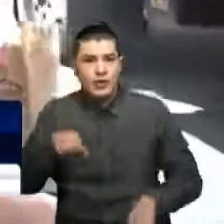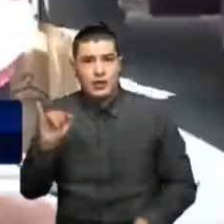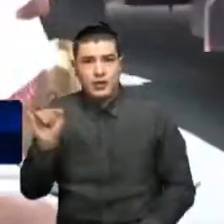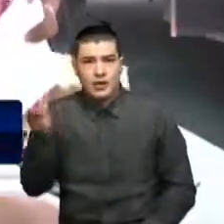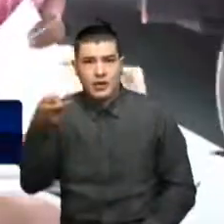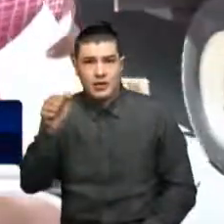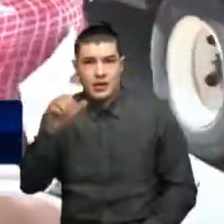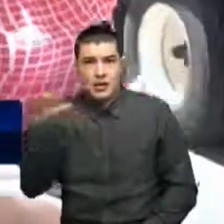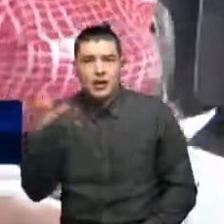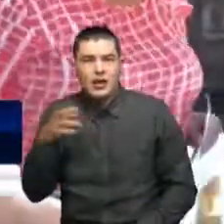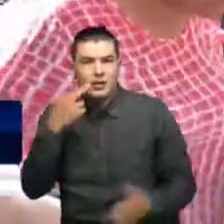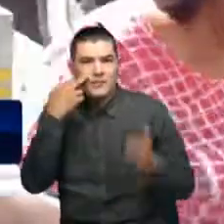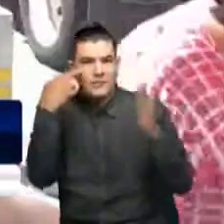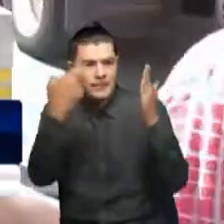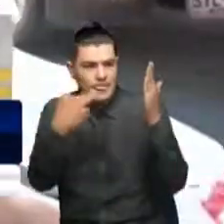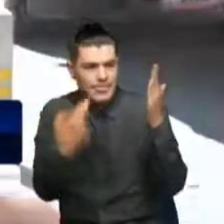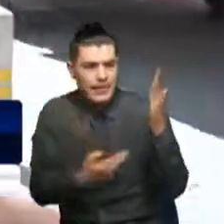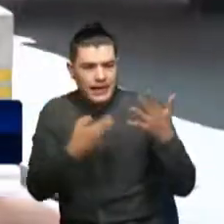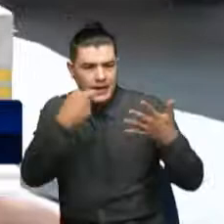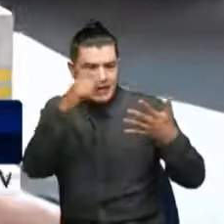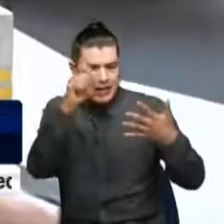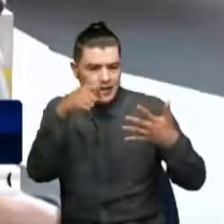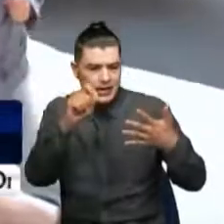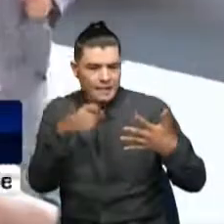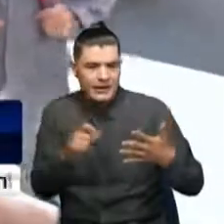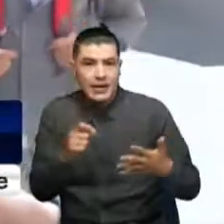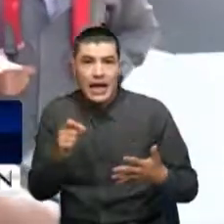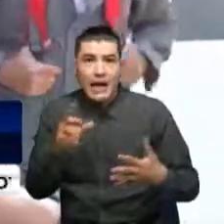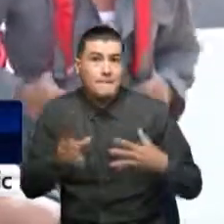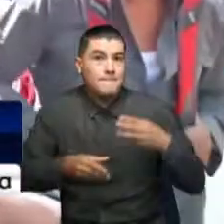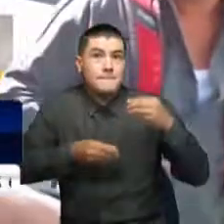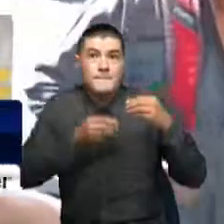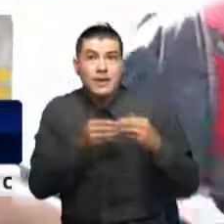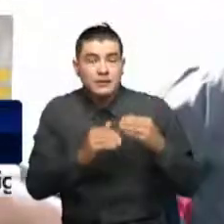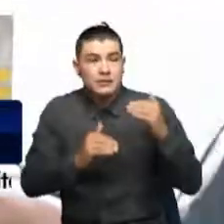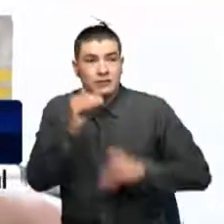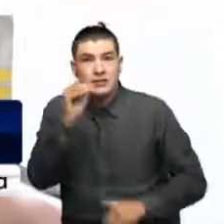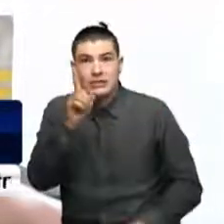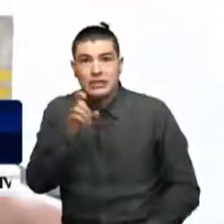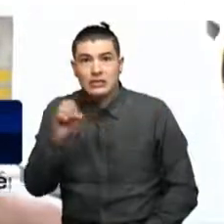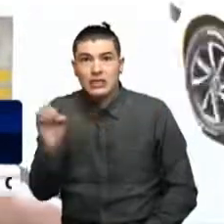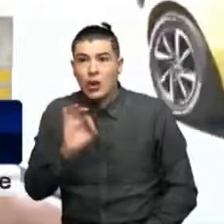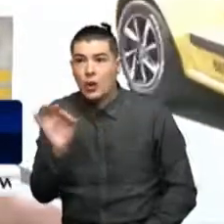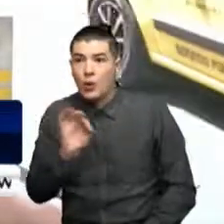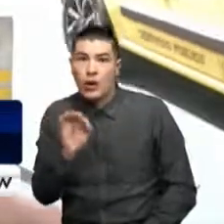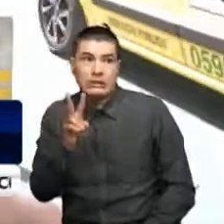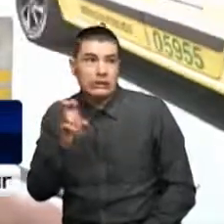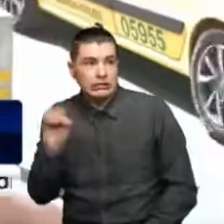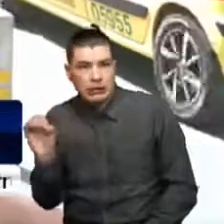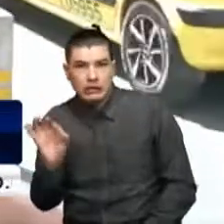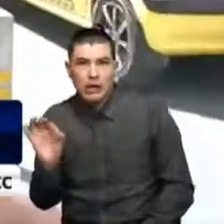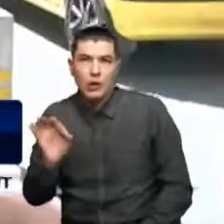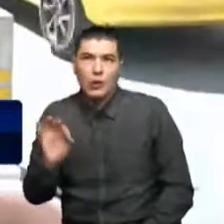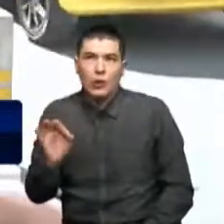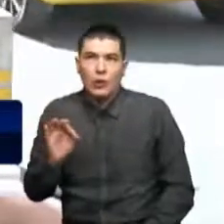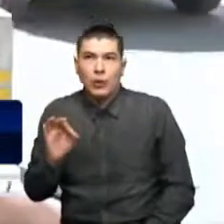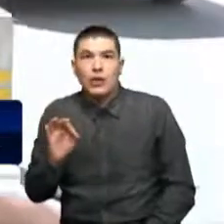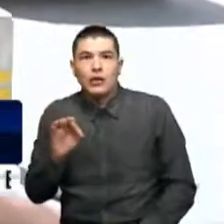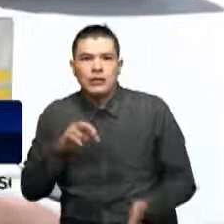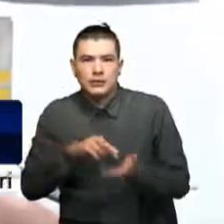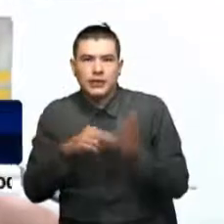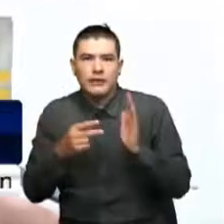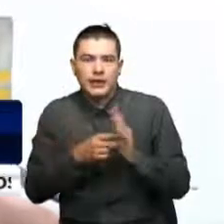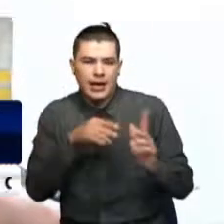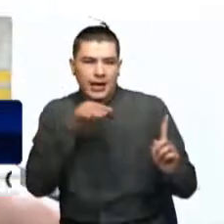y en la revisión calificar los aún más del 60 pasárselo al 70 lo cual